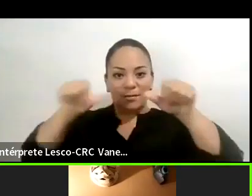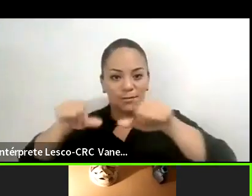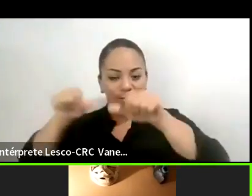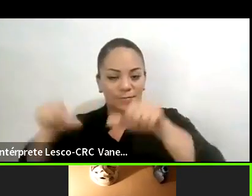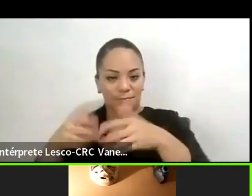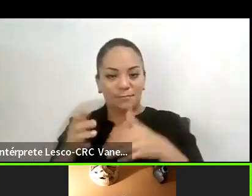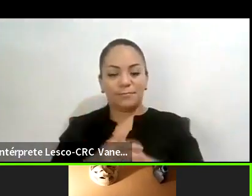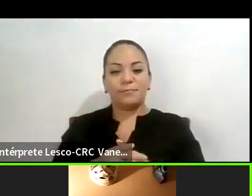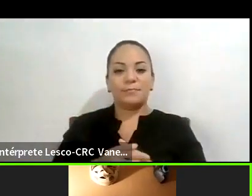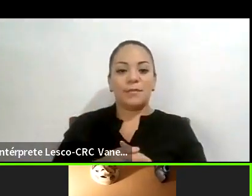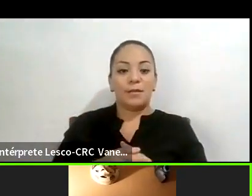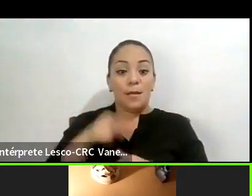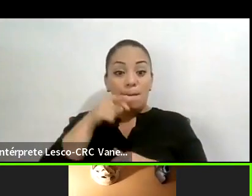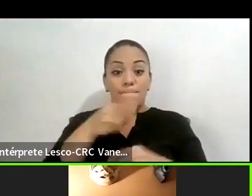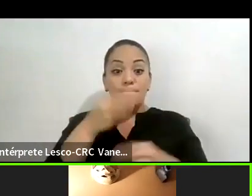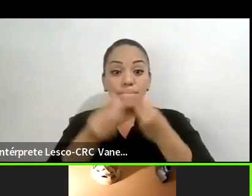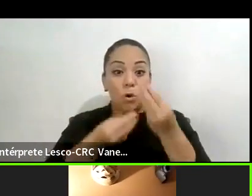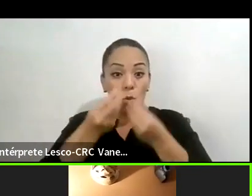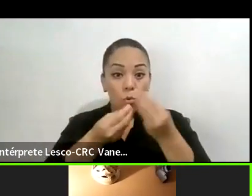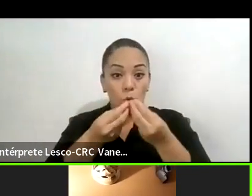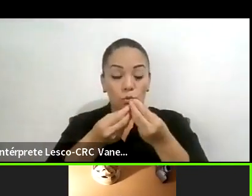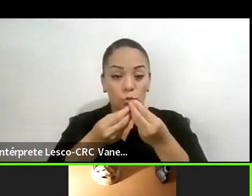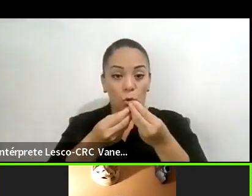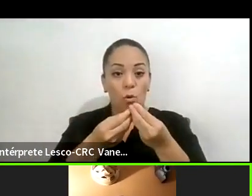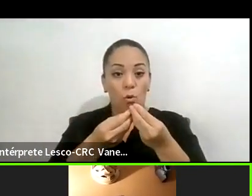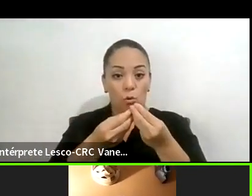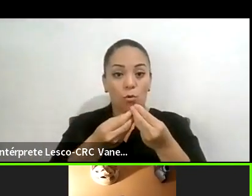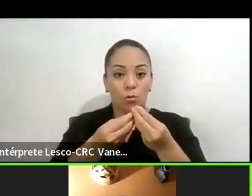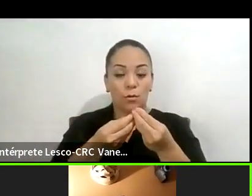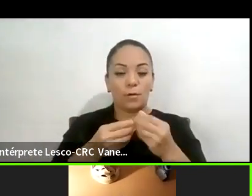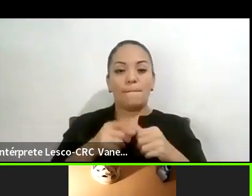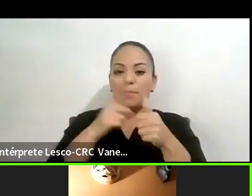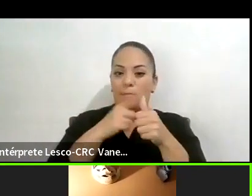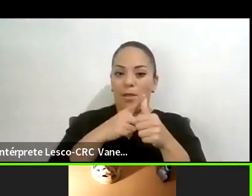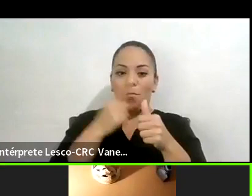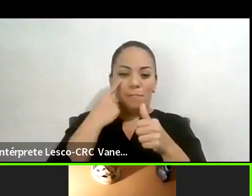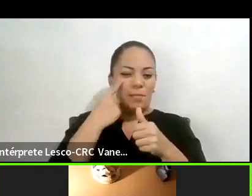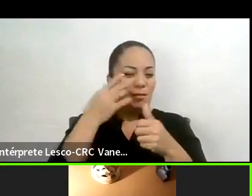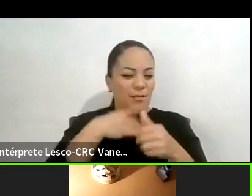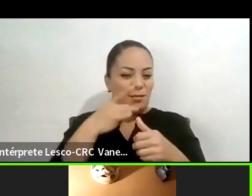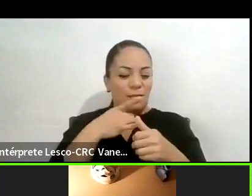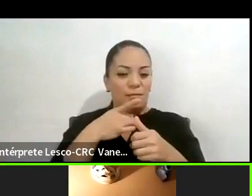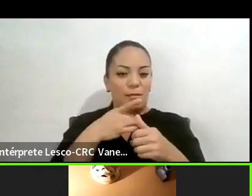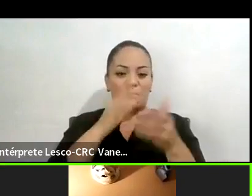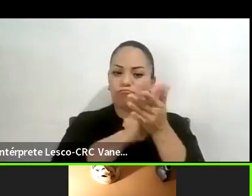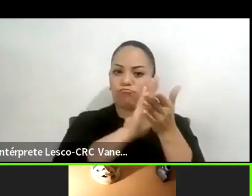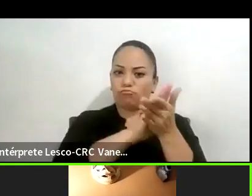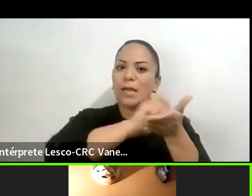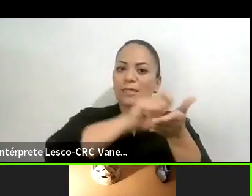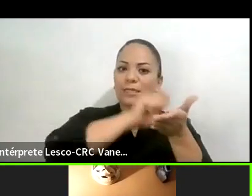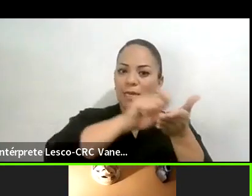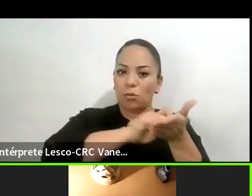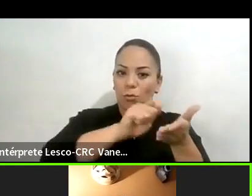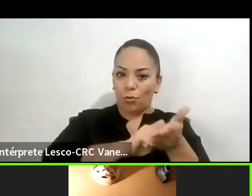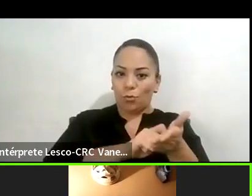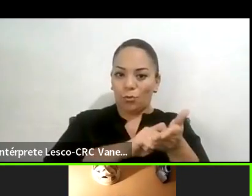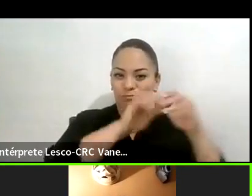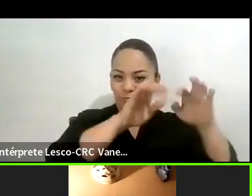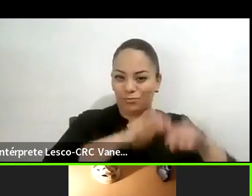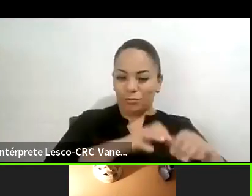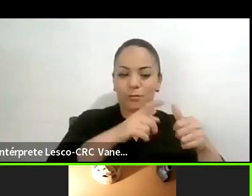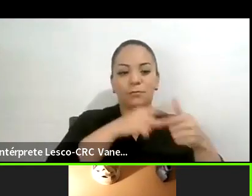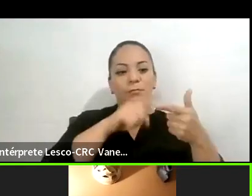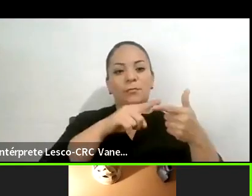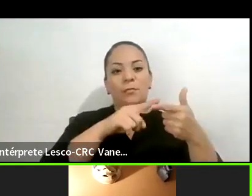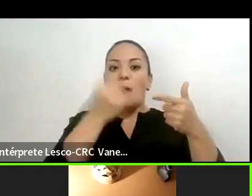El producto en sí mismo, que ha nacido como un texto escrito, ahora también es un material